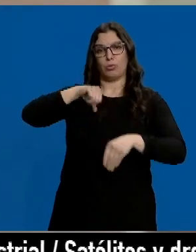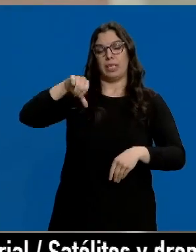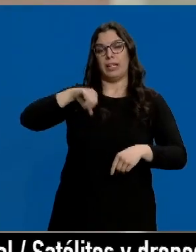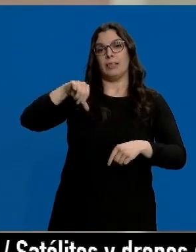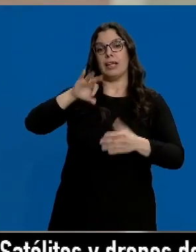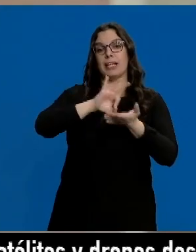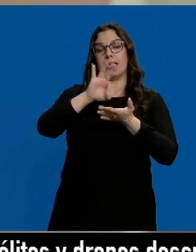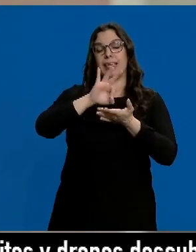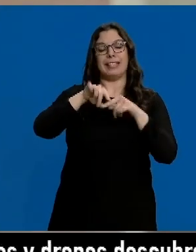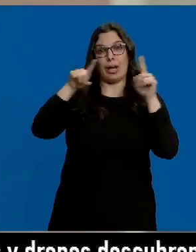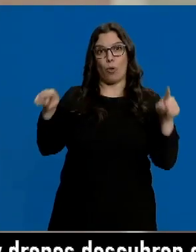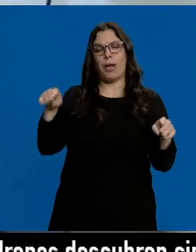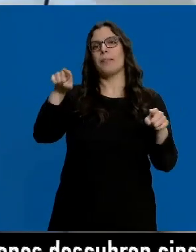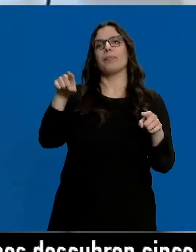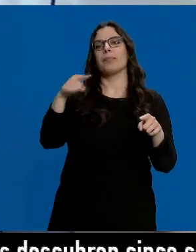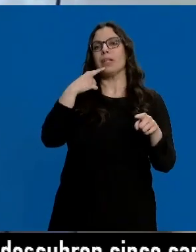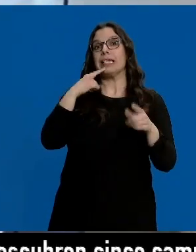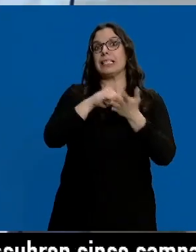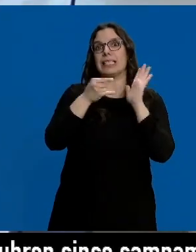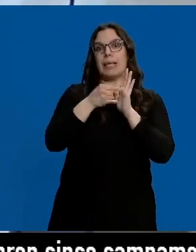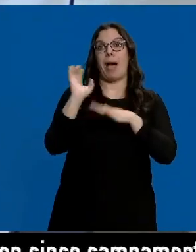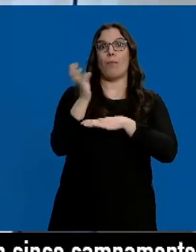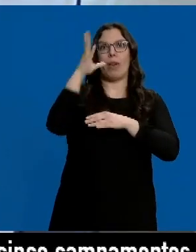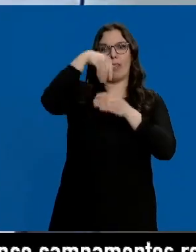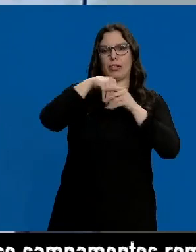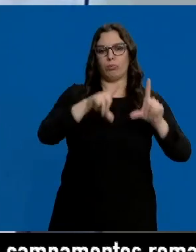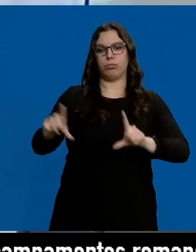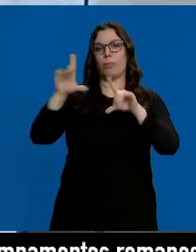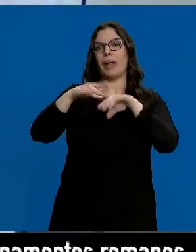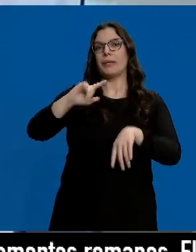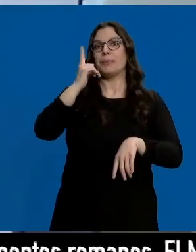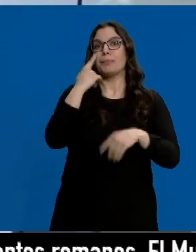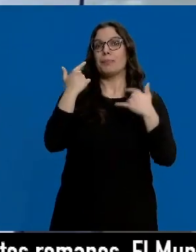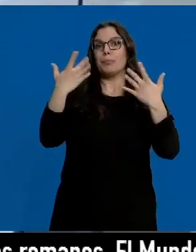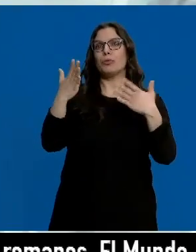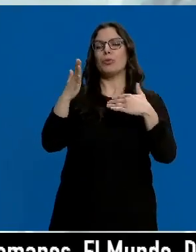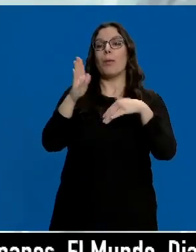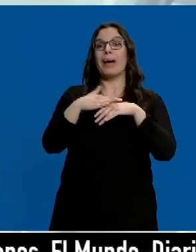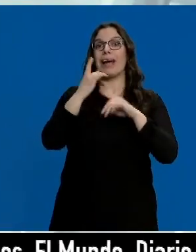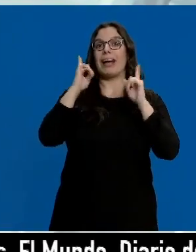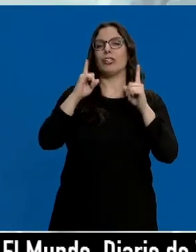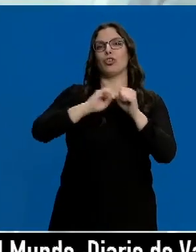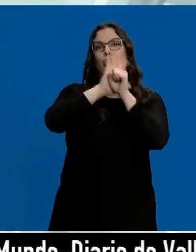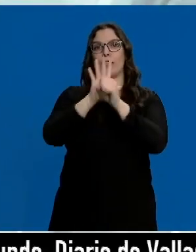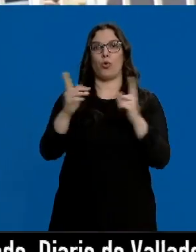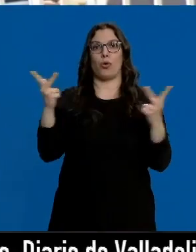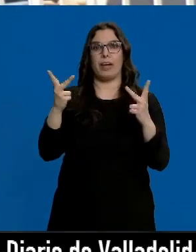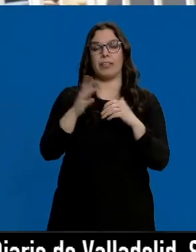improvisó un sistema, la ambulancia Rayo, para lograr una detección temprana en casos más graves de coronavirus. Montar